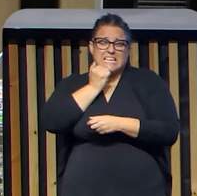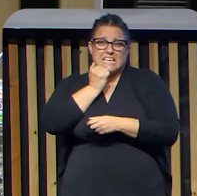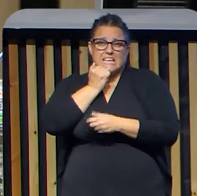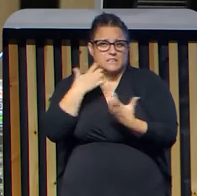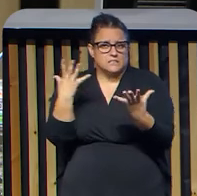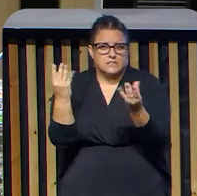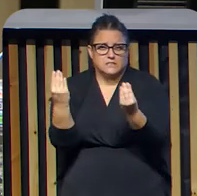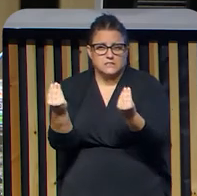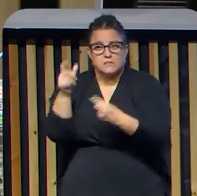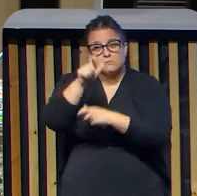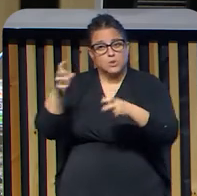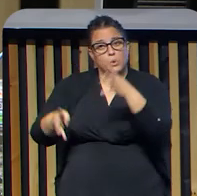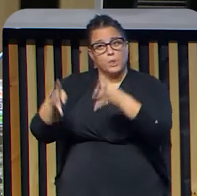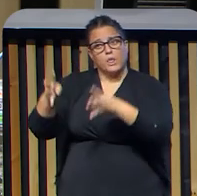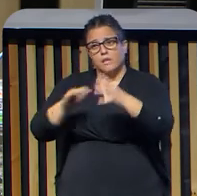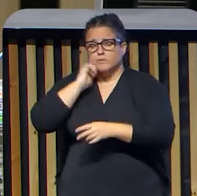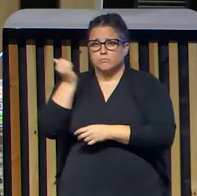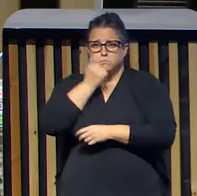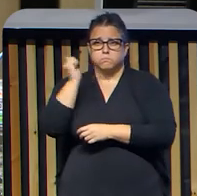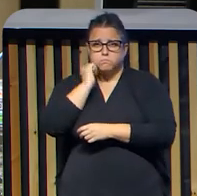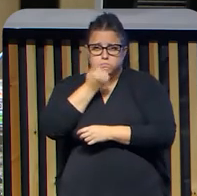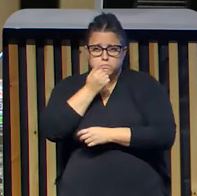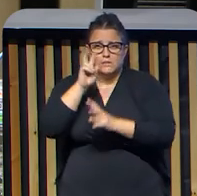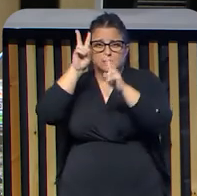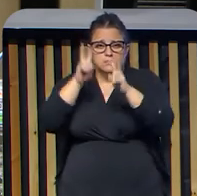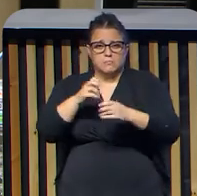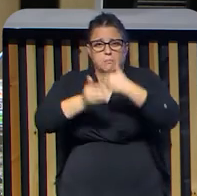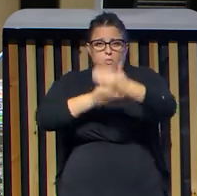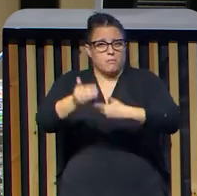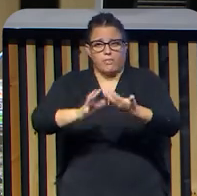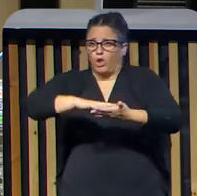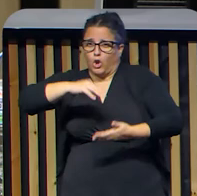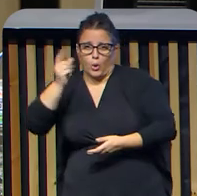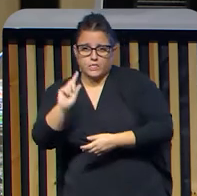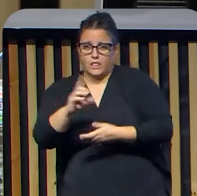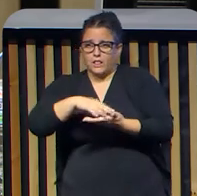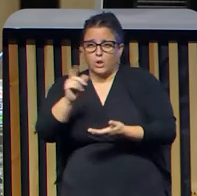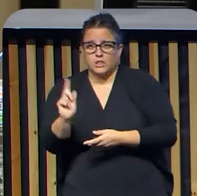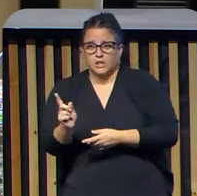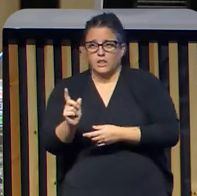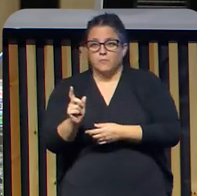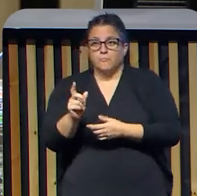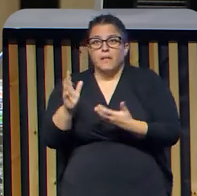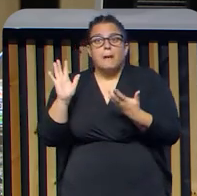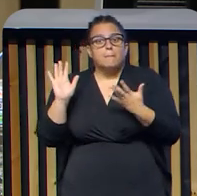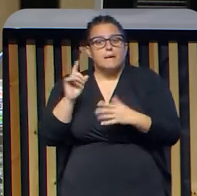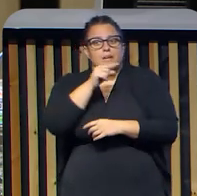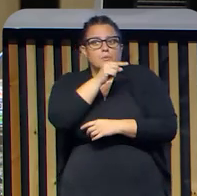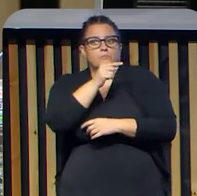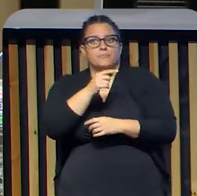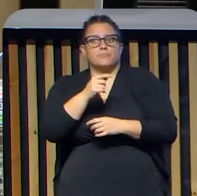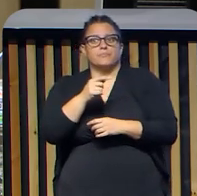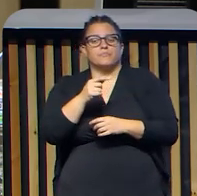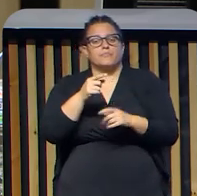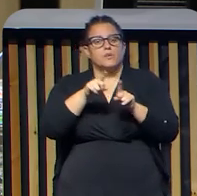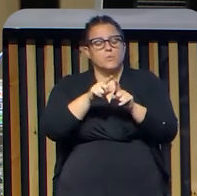les no las habían como categorizado como problemas en la comunicación sino más bien problemas en el procedimiento o sea hemos estamos